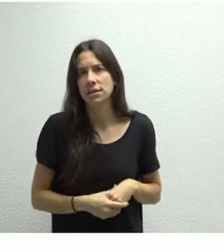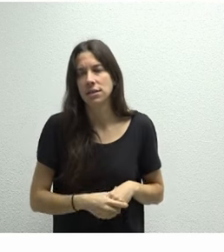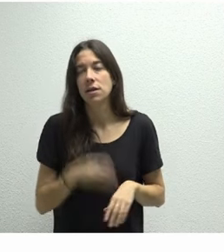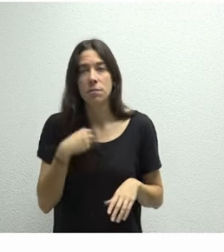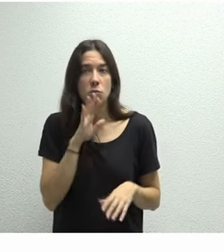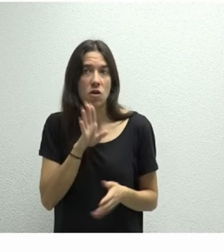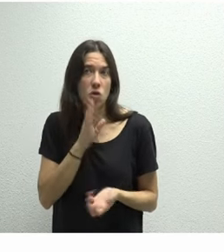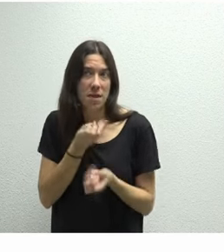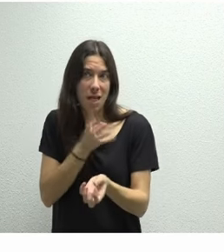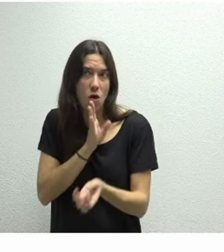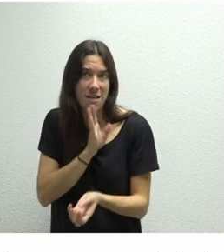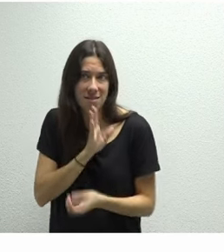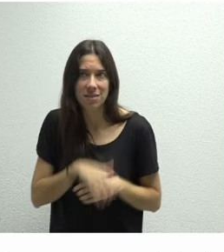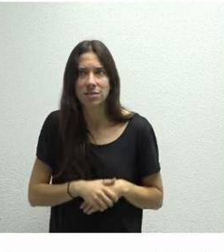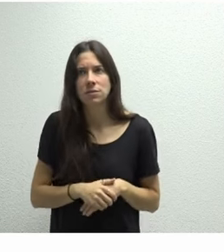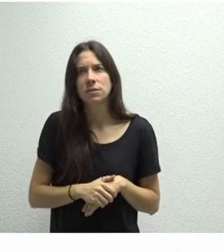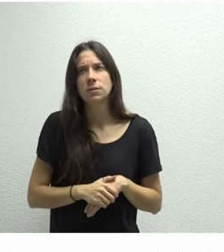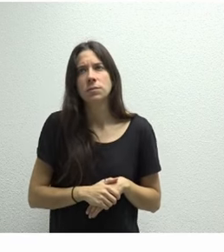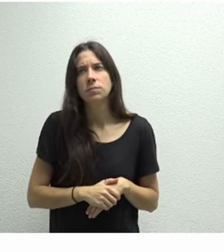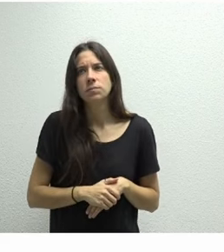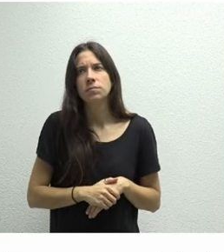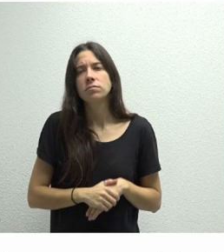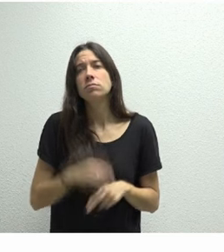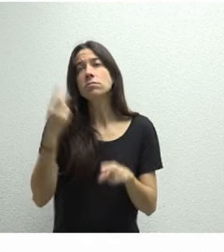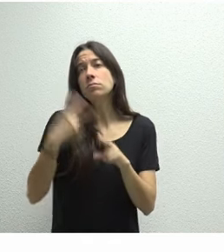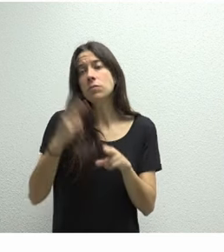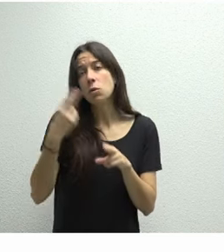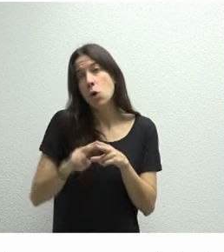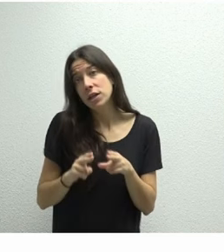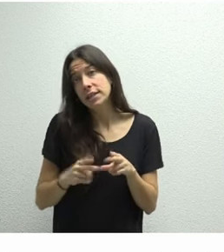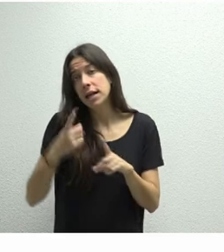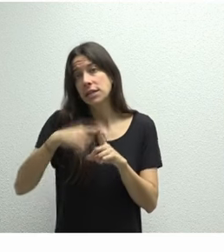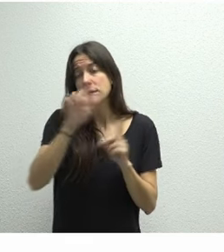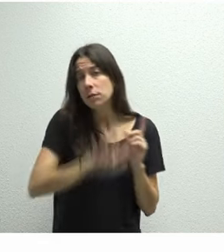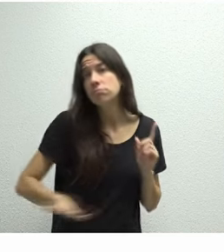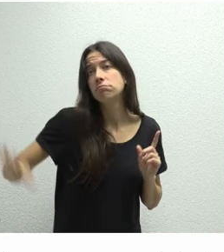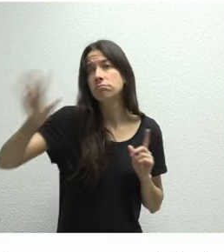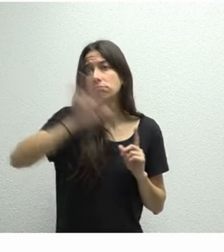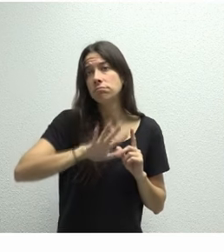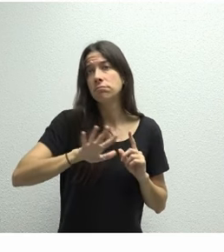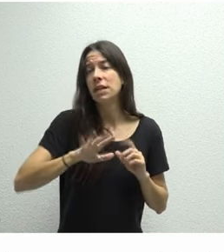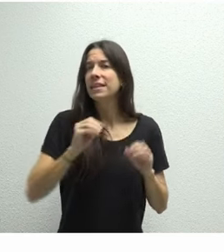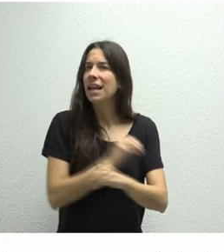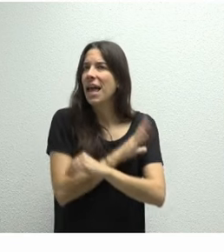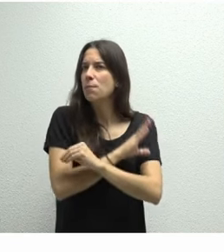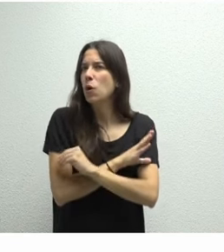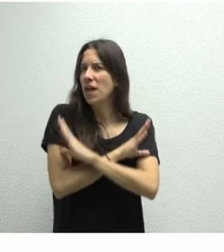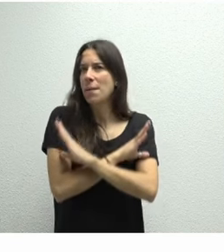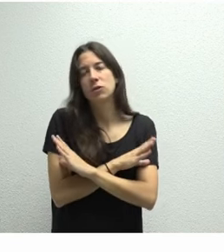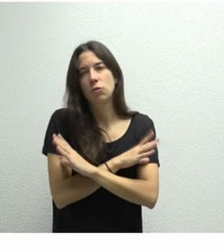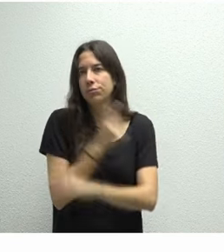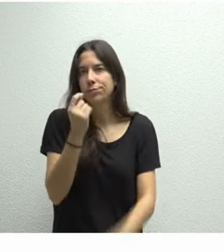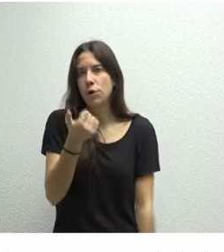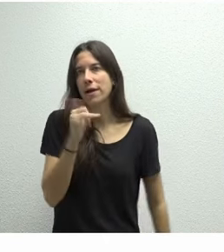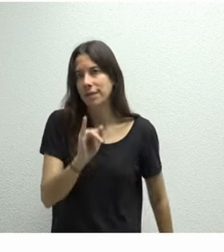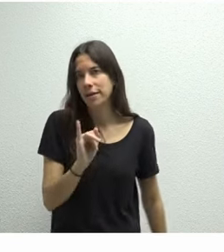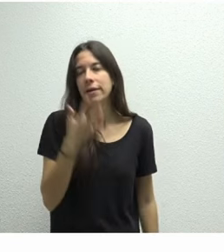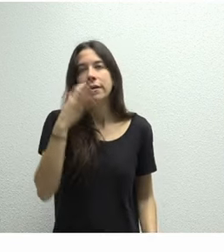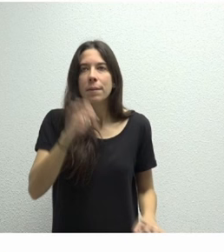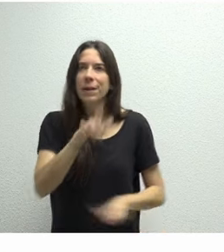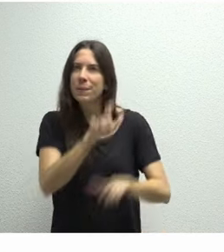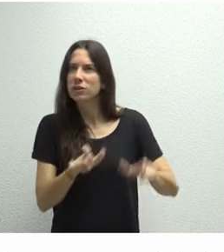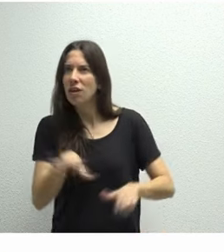de comentar escasas políticas todavía o acciones vinculadas al empoderamiento realmente la persona está en el centro de toma